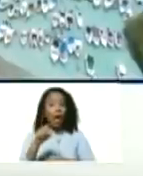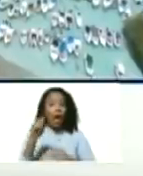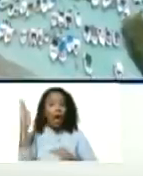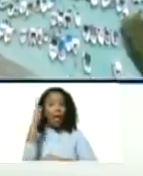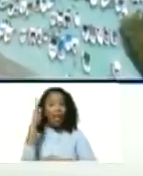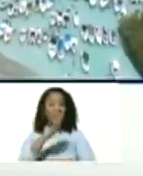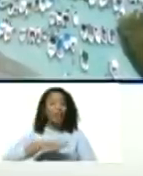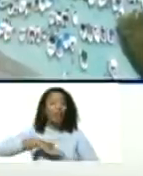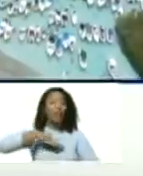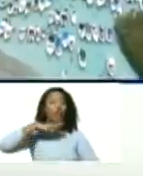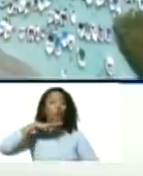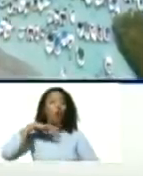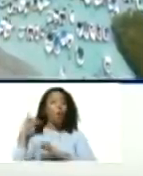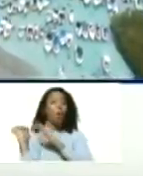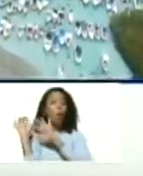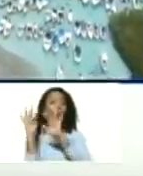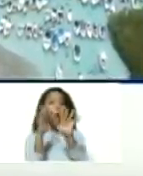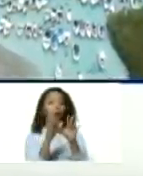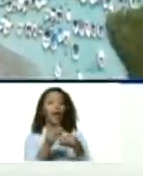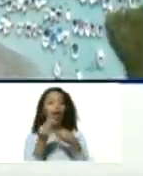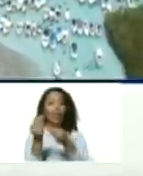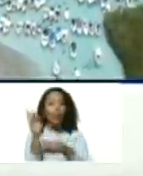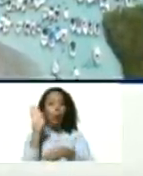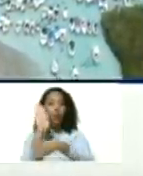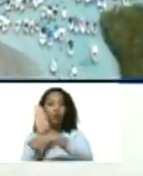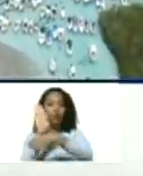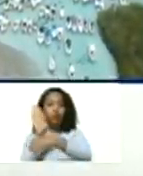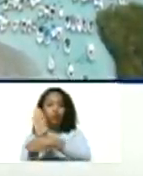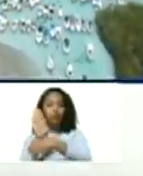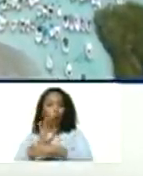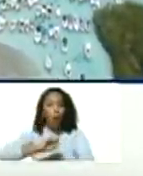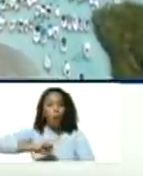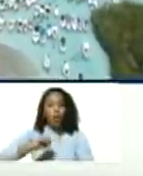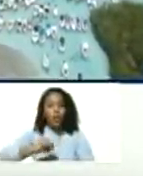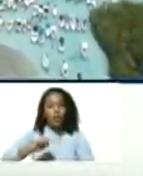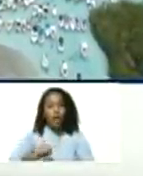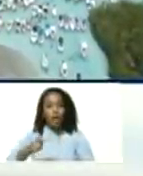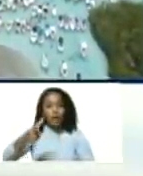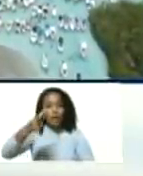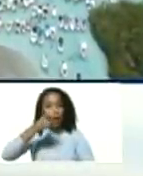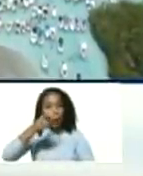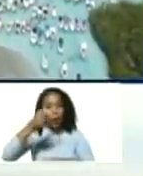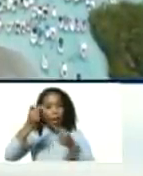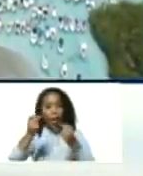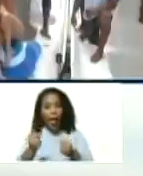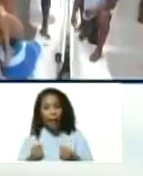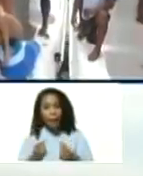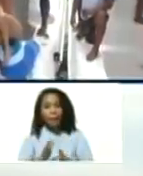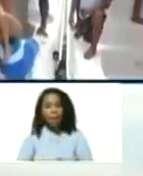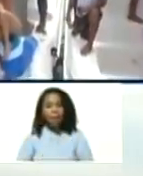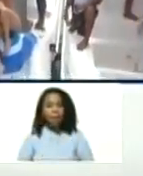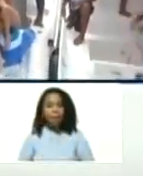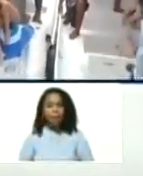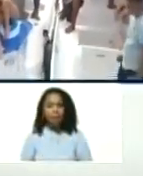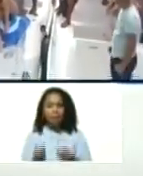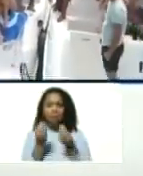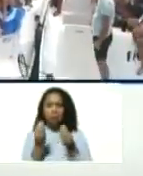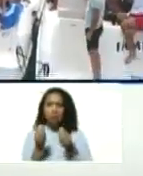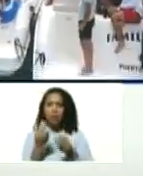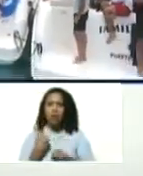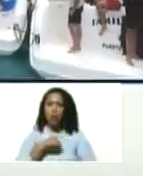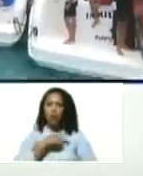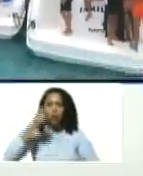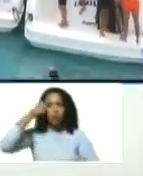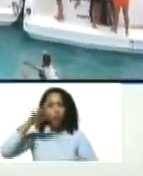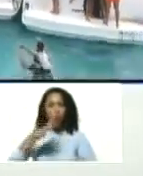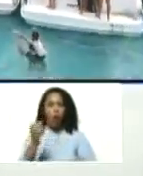llenos y le dimos toda la protección policial de seguridad para que nuestro pueblo